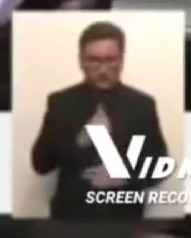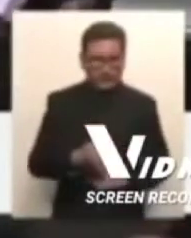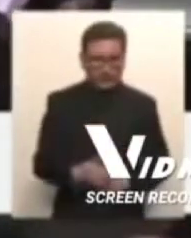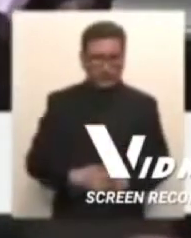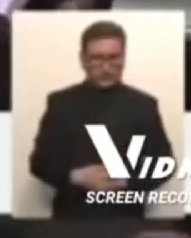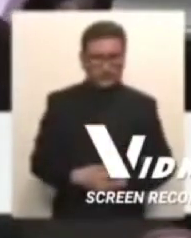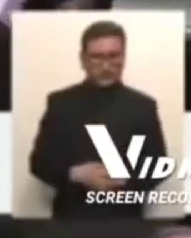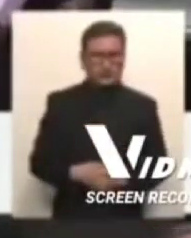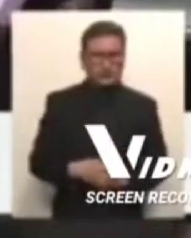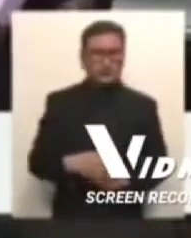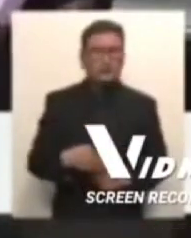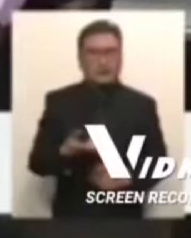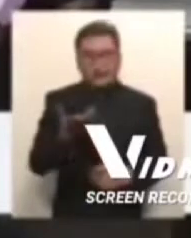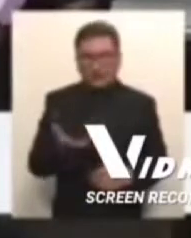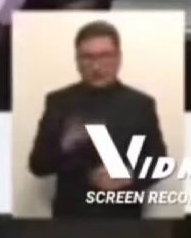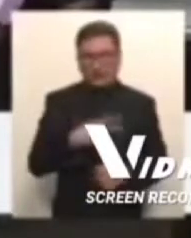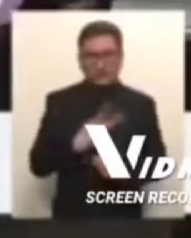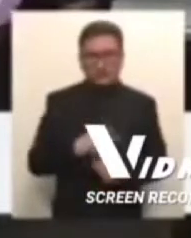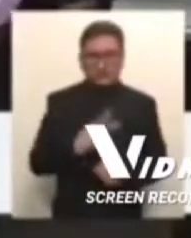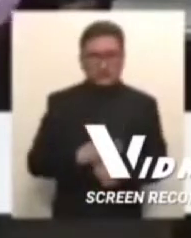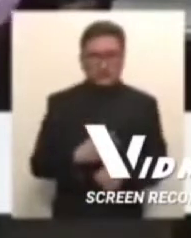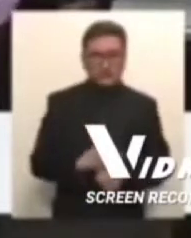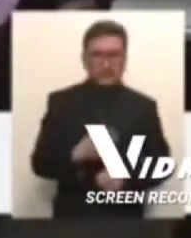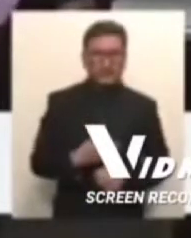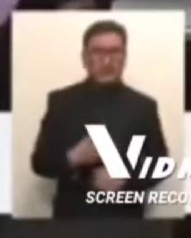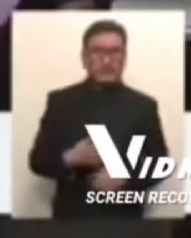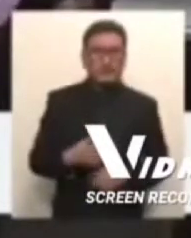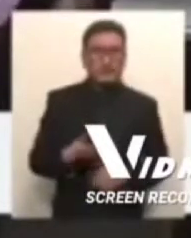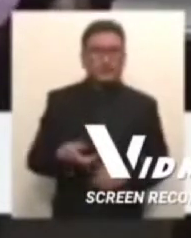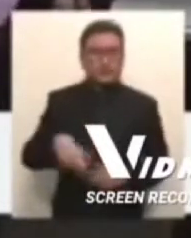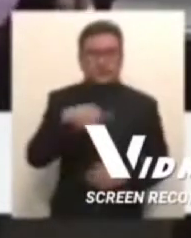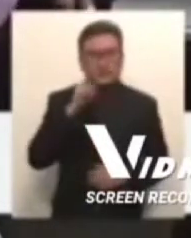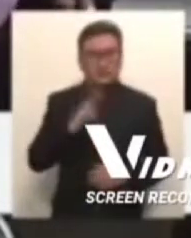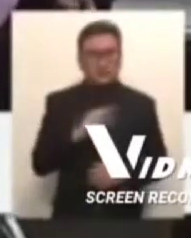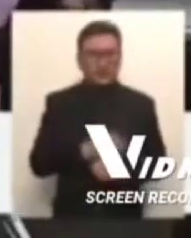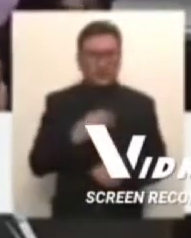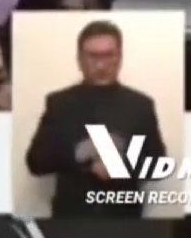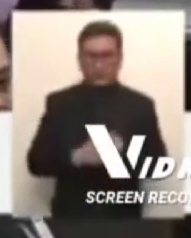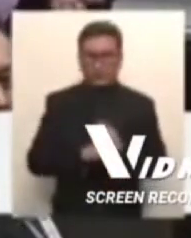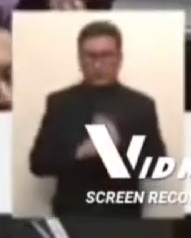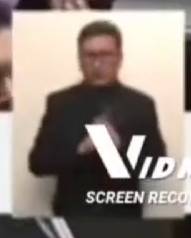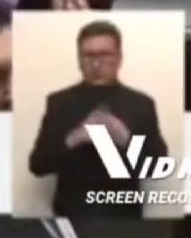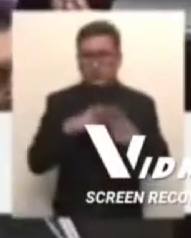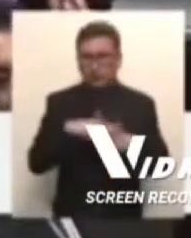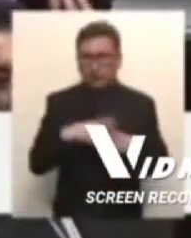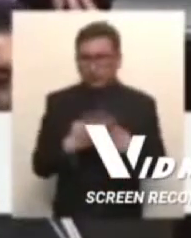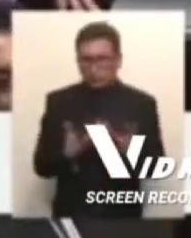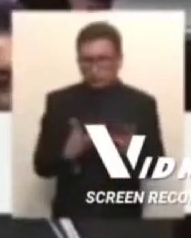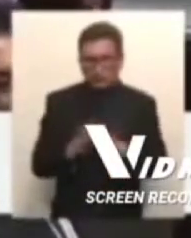diferencia política. Segundo, va a haber una discusión sobre el